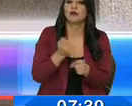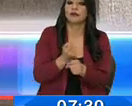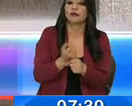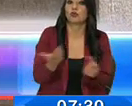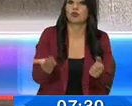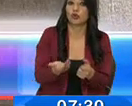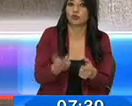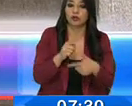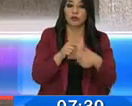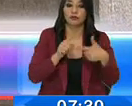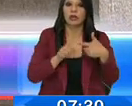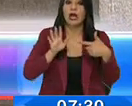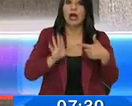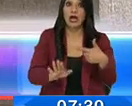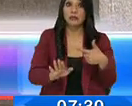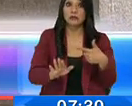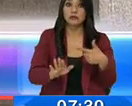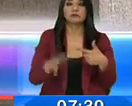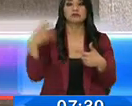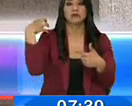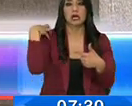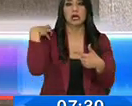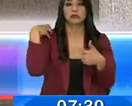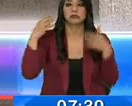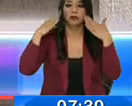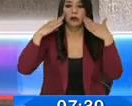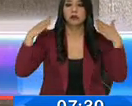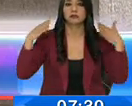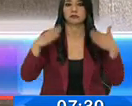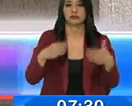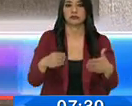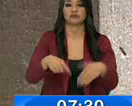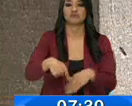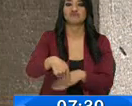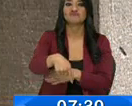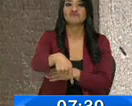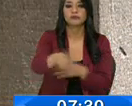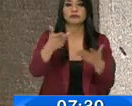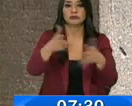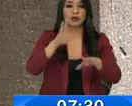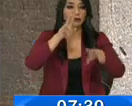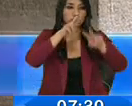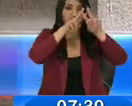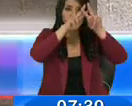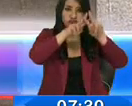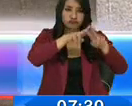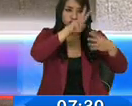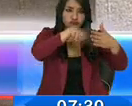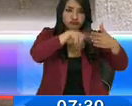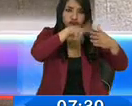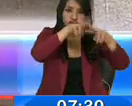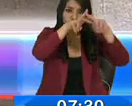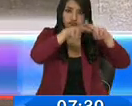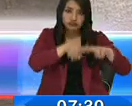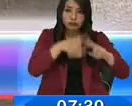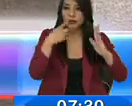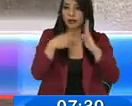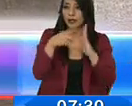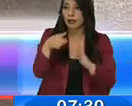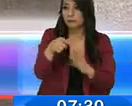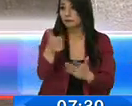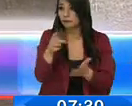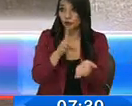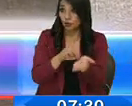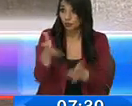y de esa manera se va a garantizar la atención. En los próximos días vamos a valorar Solamente si es que no existen los médicos